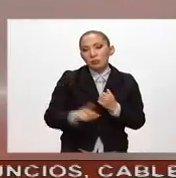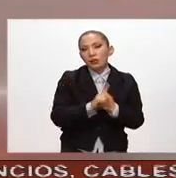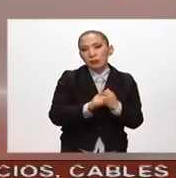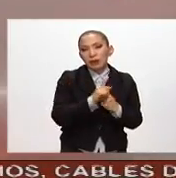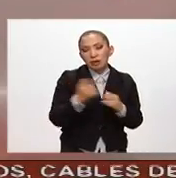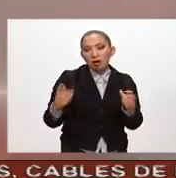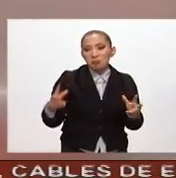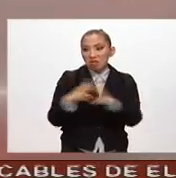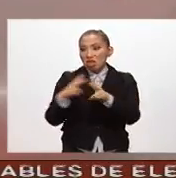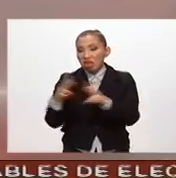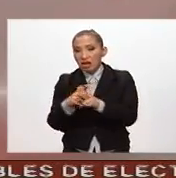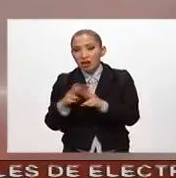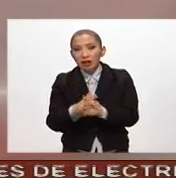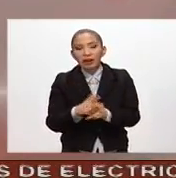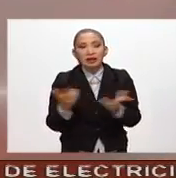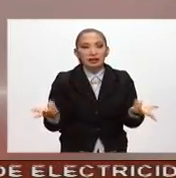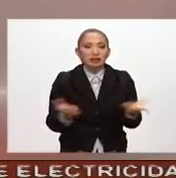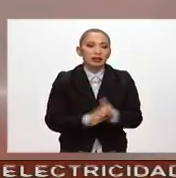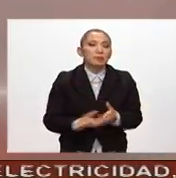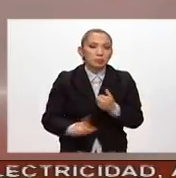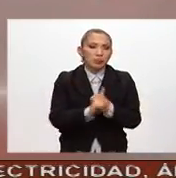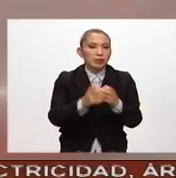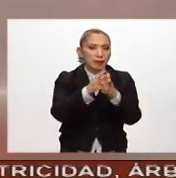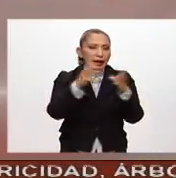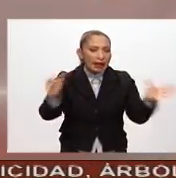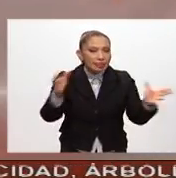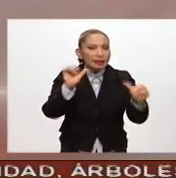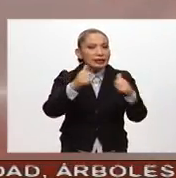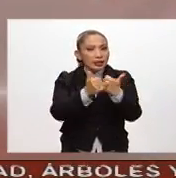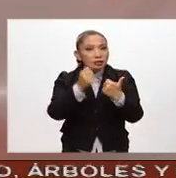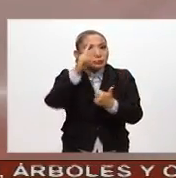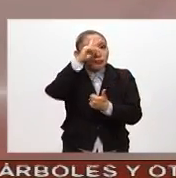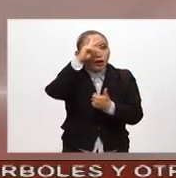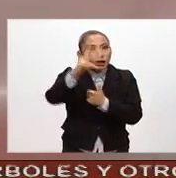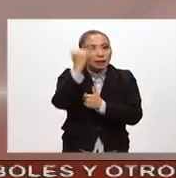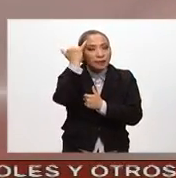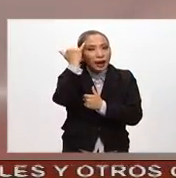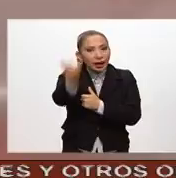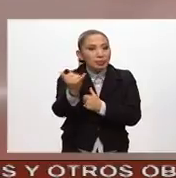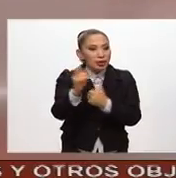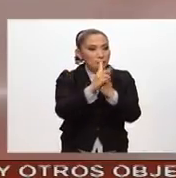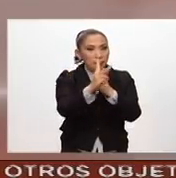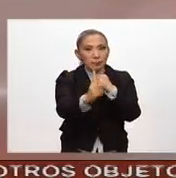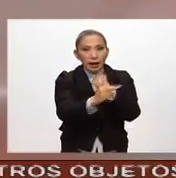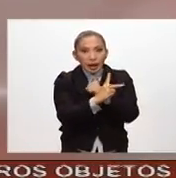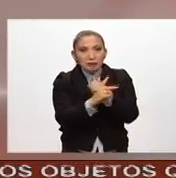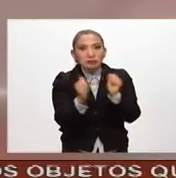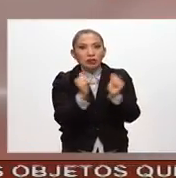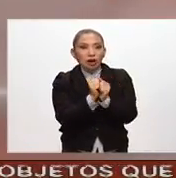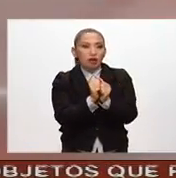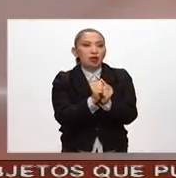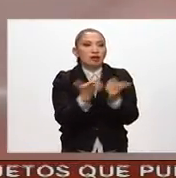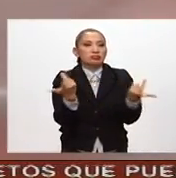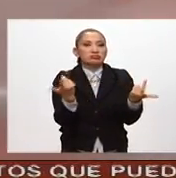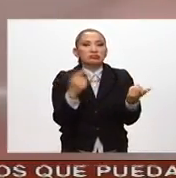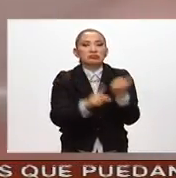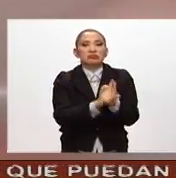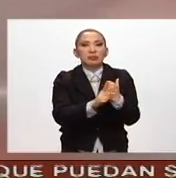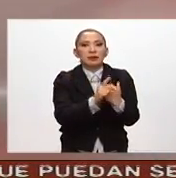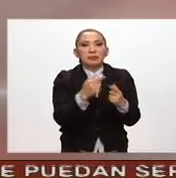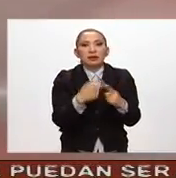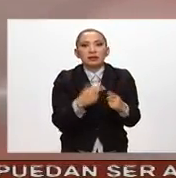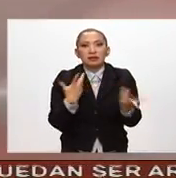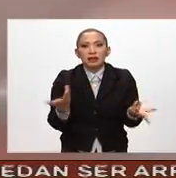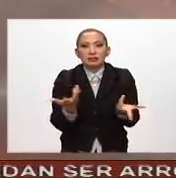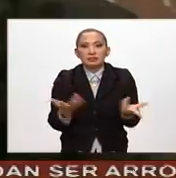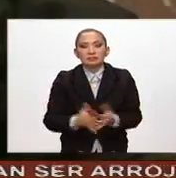Bueno. Las afectaciones son grandes, pero más grande sería tener a un país en una confrontación permanente que quién sabe dónde nos